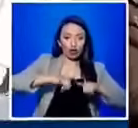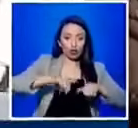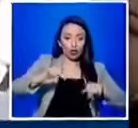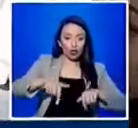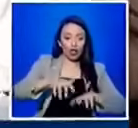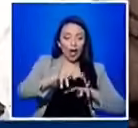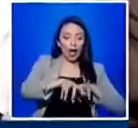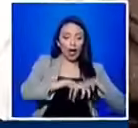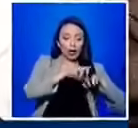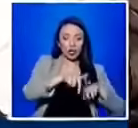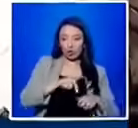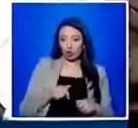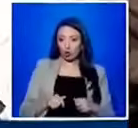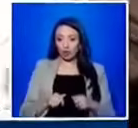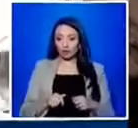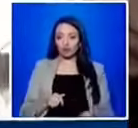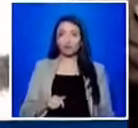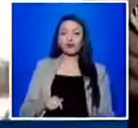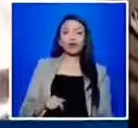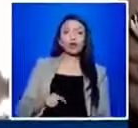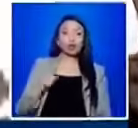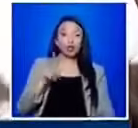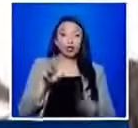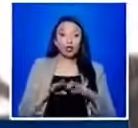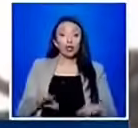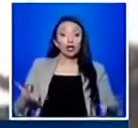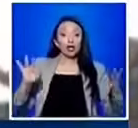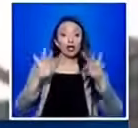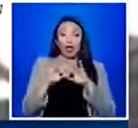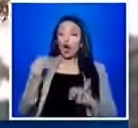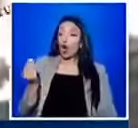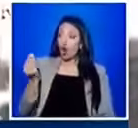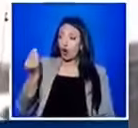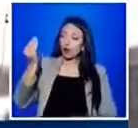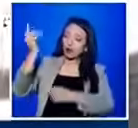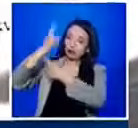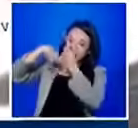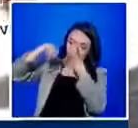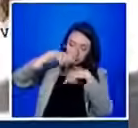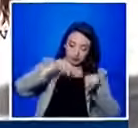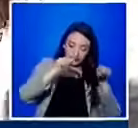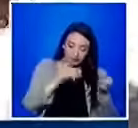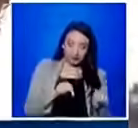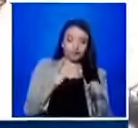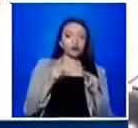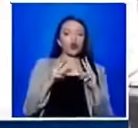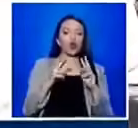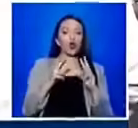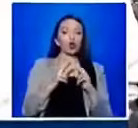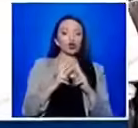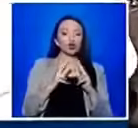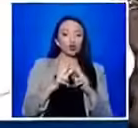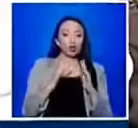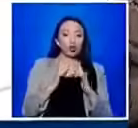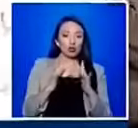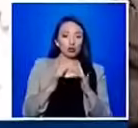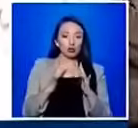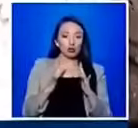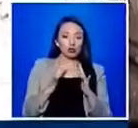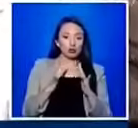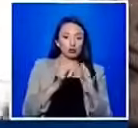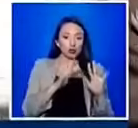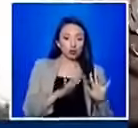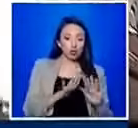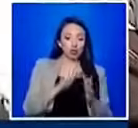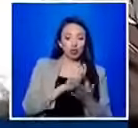actividad agrícola. Qué importante es que los jóvenes regresen a estas actividades tan importantes y puedan recibir